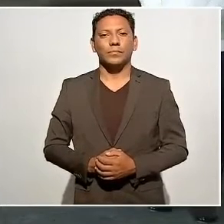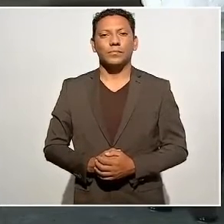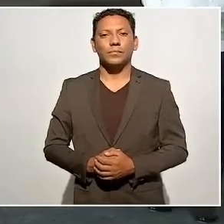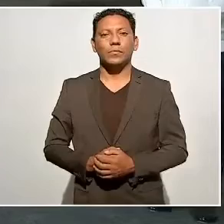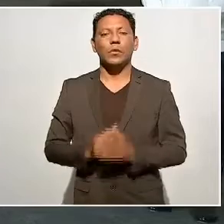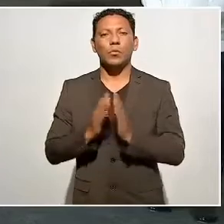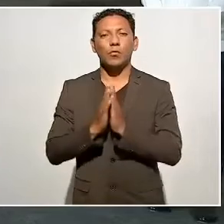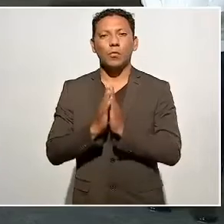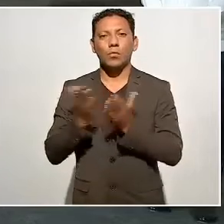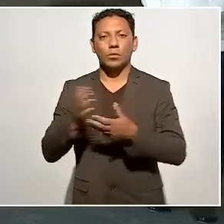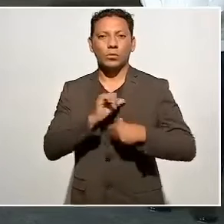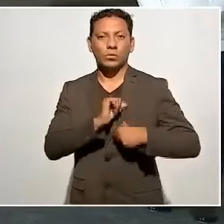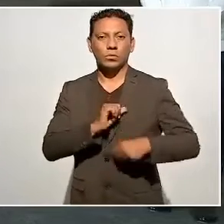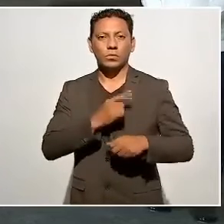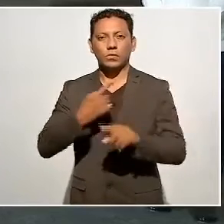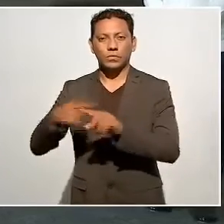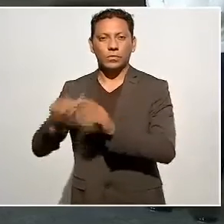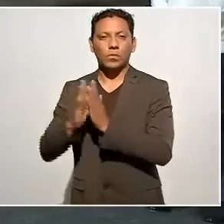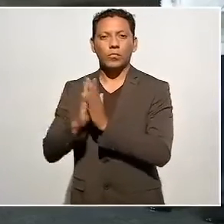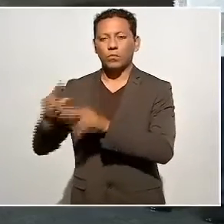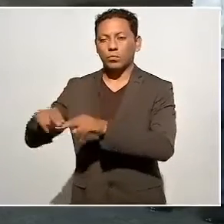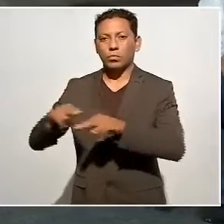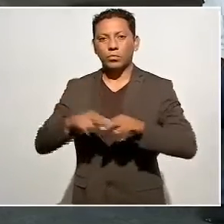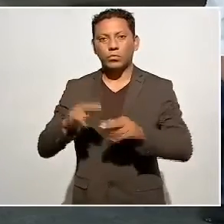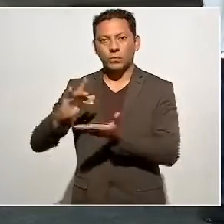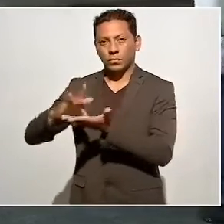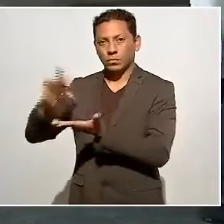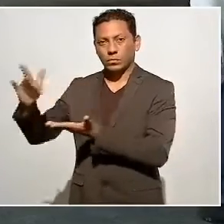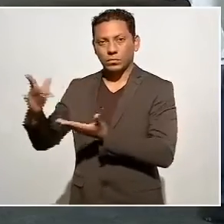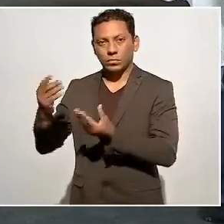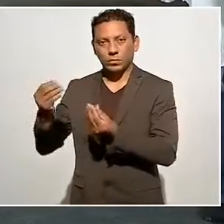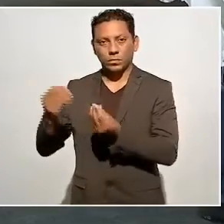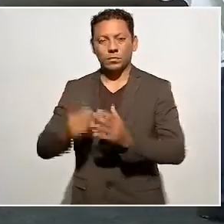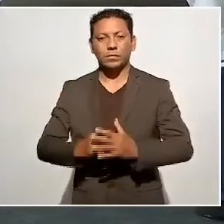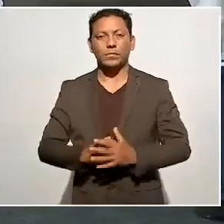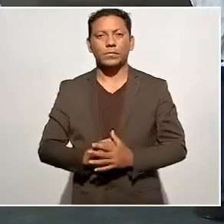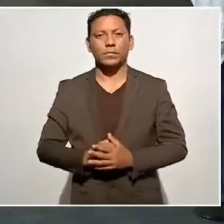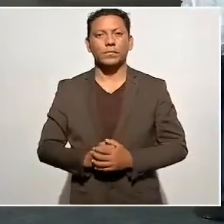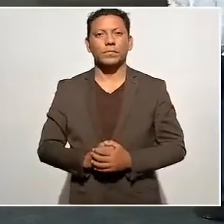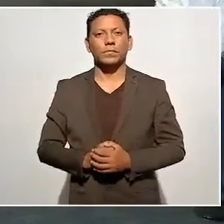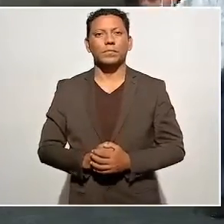Invitamos a nuestras autoridades a ocupar sus lugares. Muchas gracias.